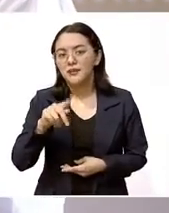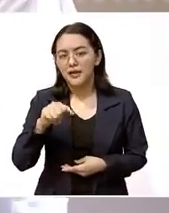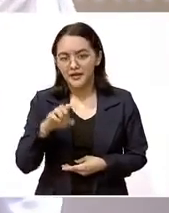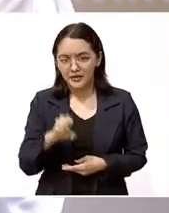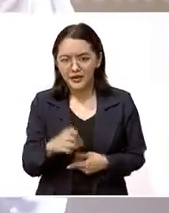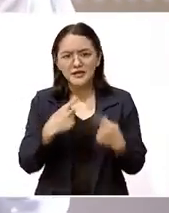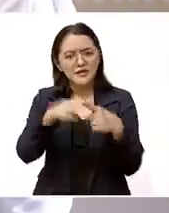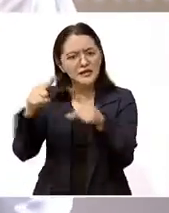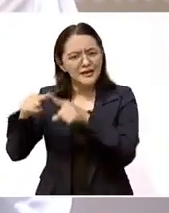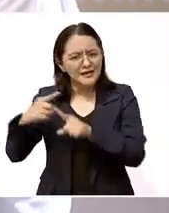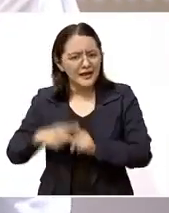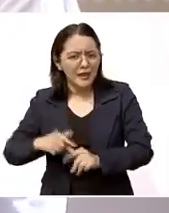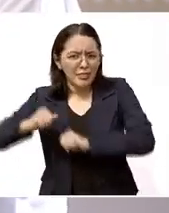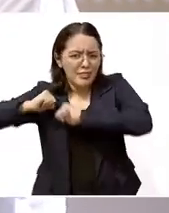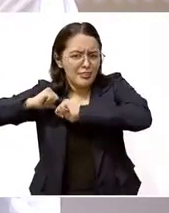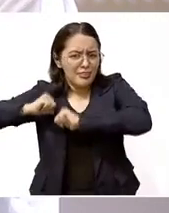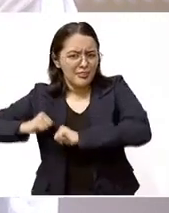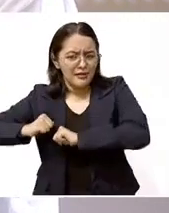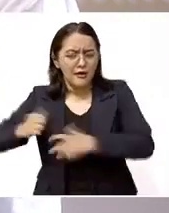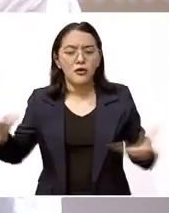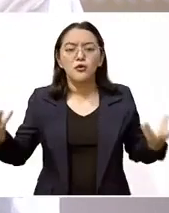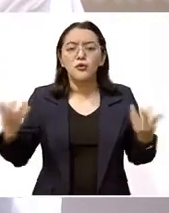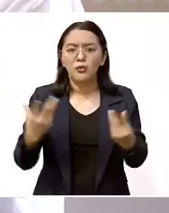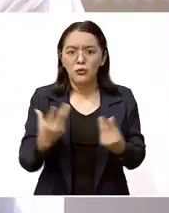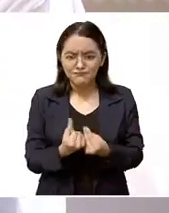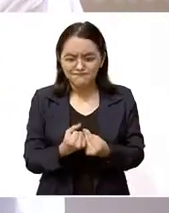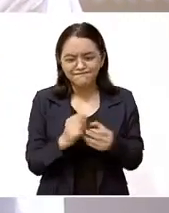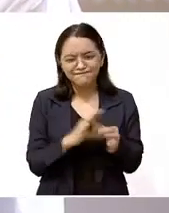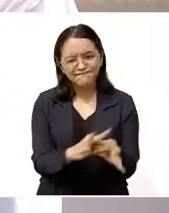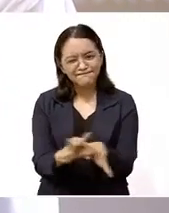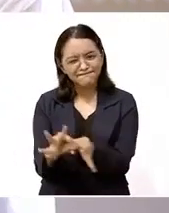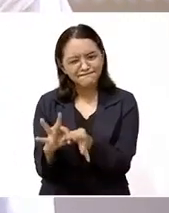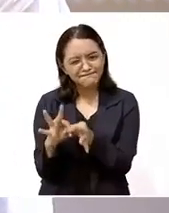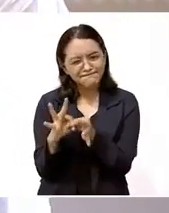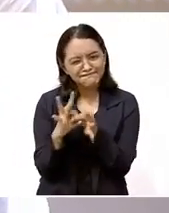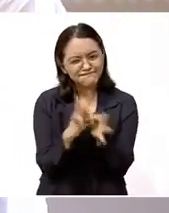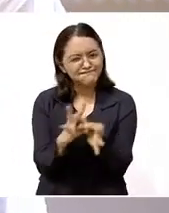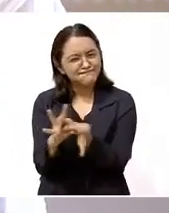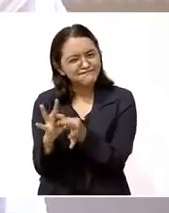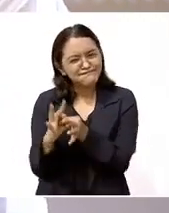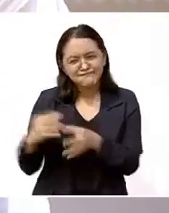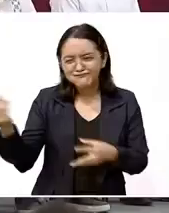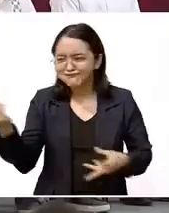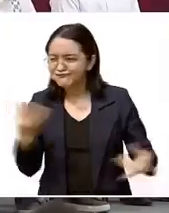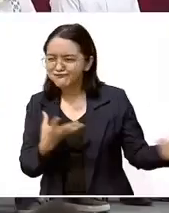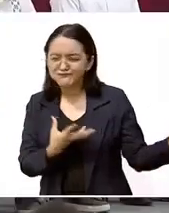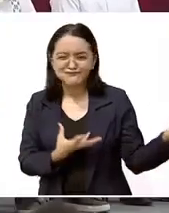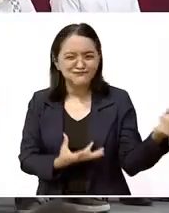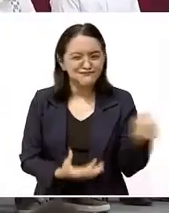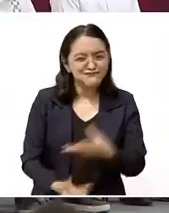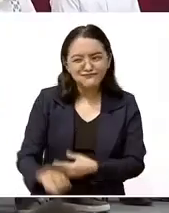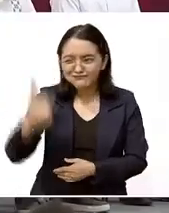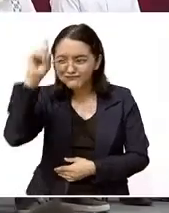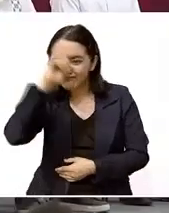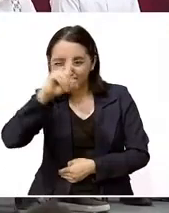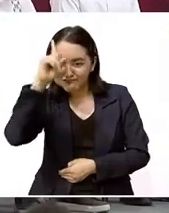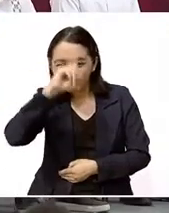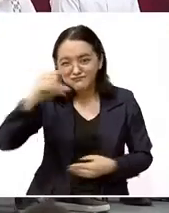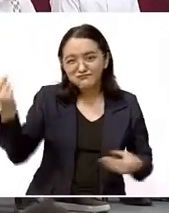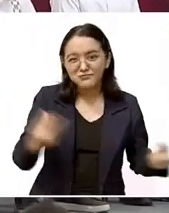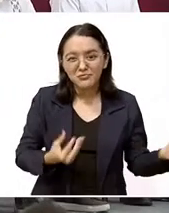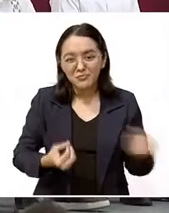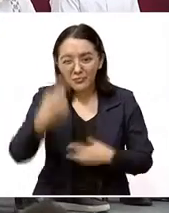el propósito de sumar nuestras fuerzas y conocimientos para que junto con los campesinos de